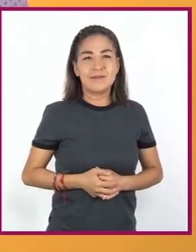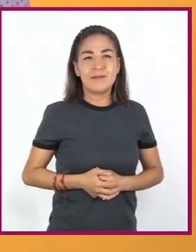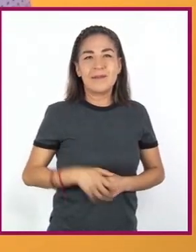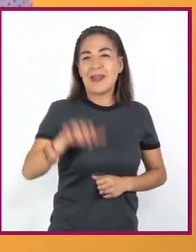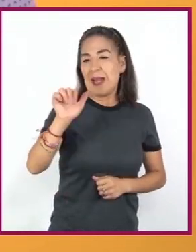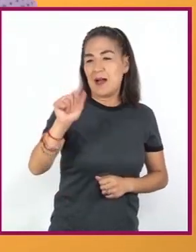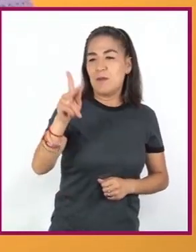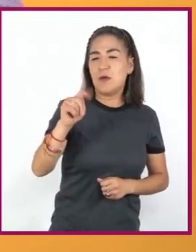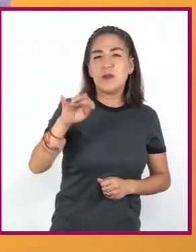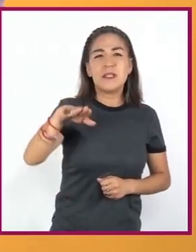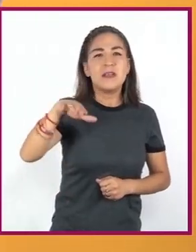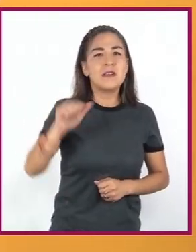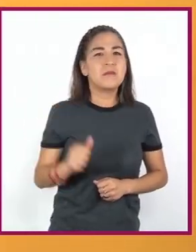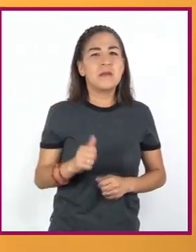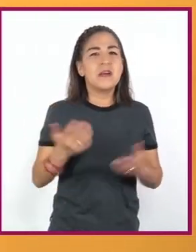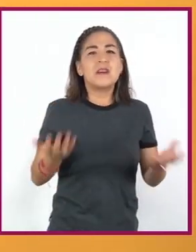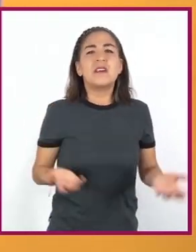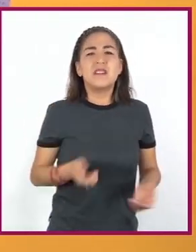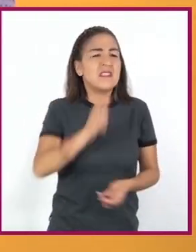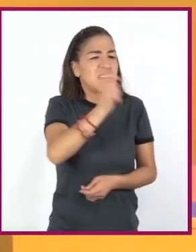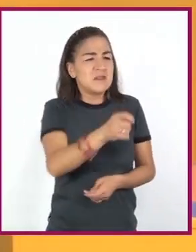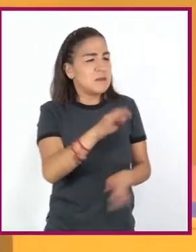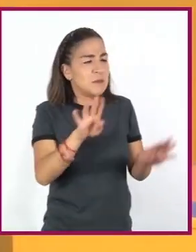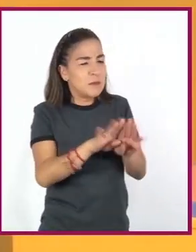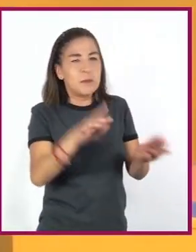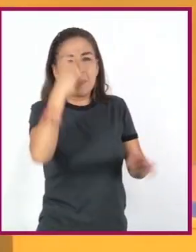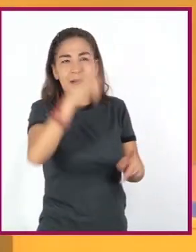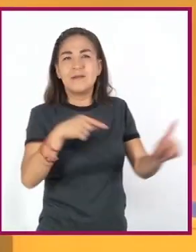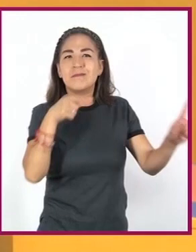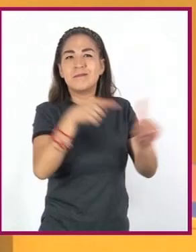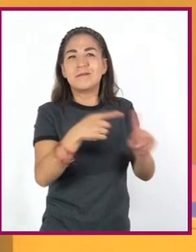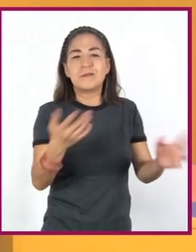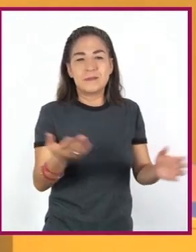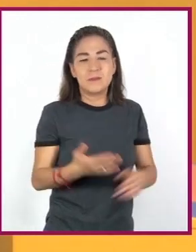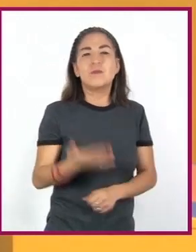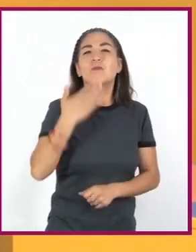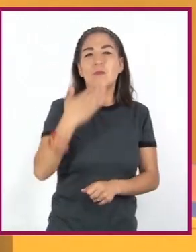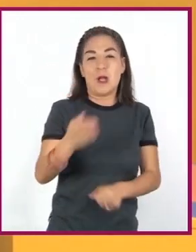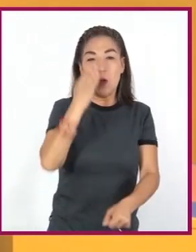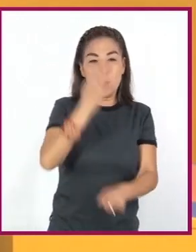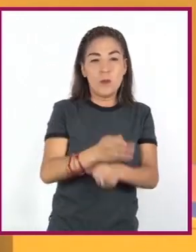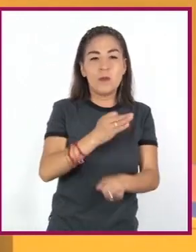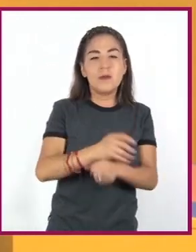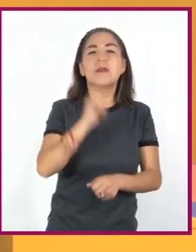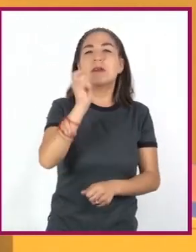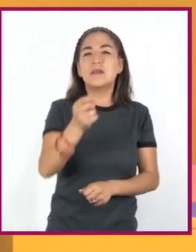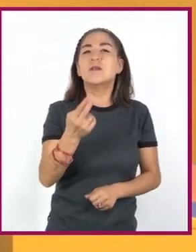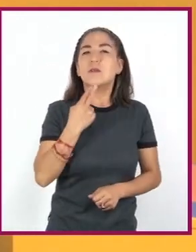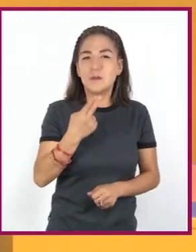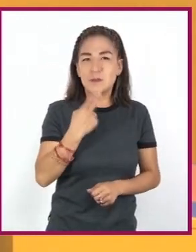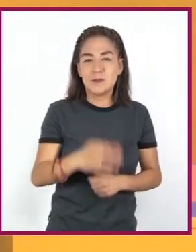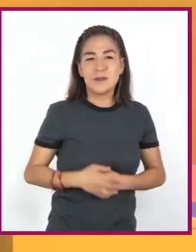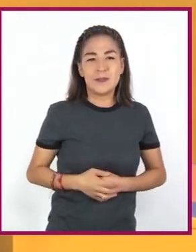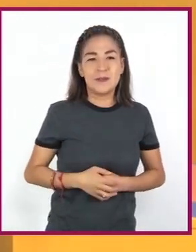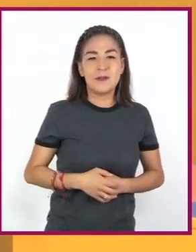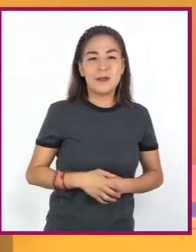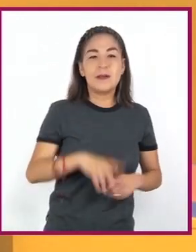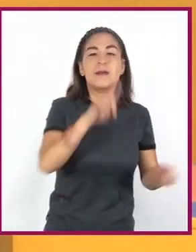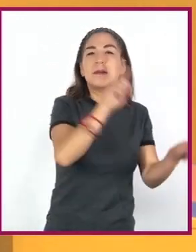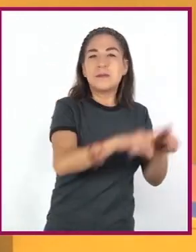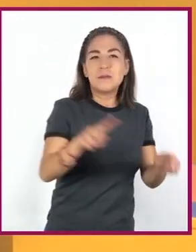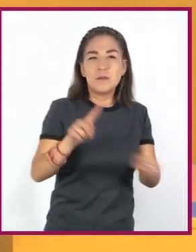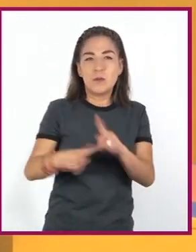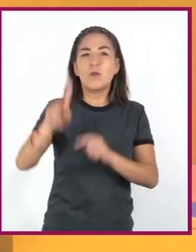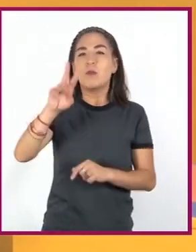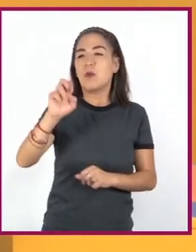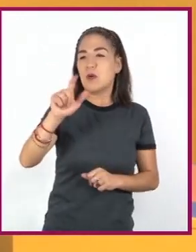apotema, ¿qué podemos hacer para determinarla? Muy bien, en este caso utilizamos las propiedades del volumen y